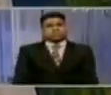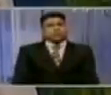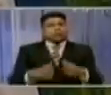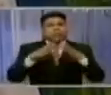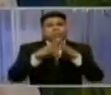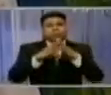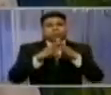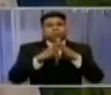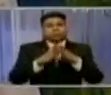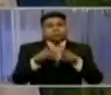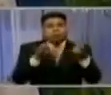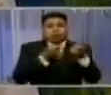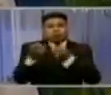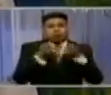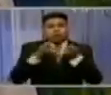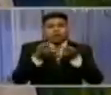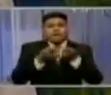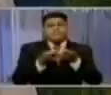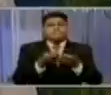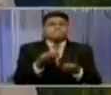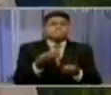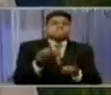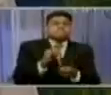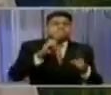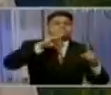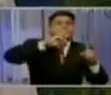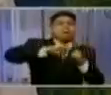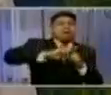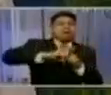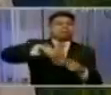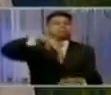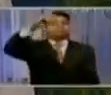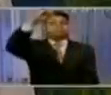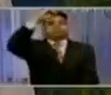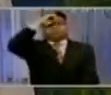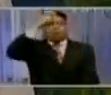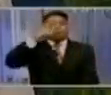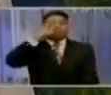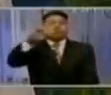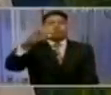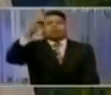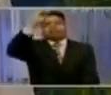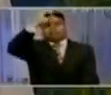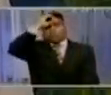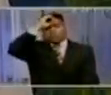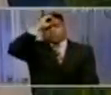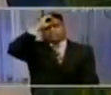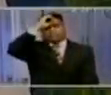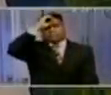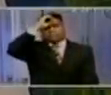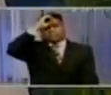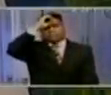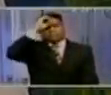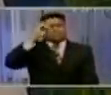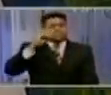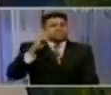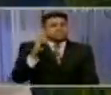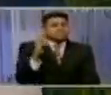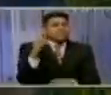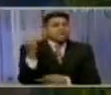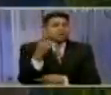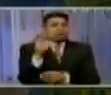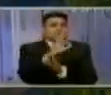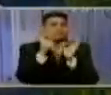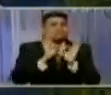ignorancia que por la fuerza. Un pueblo ignorante es instrumento ciego de